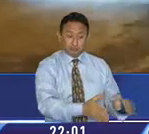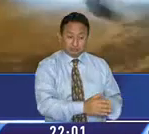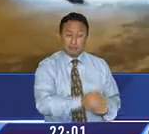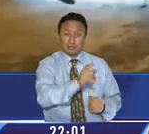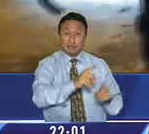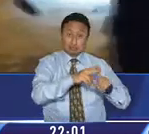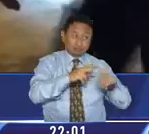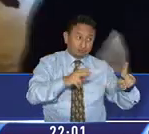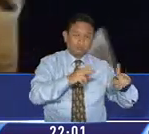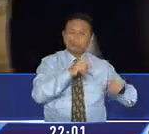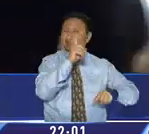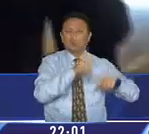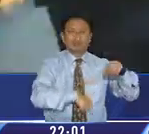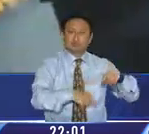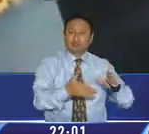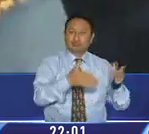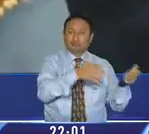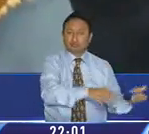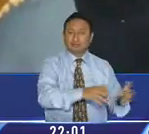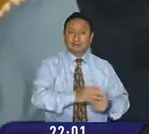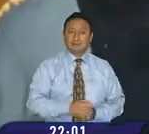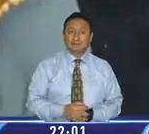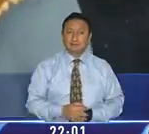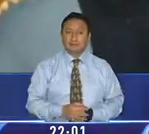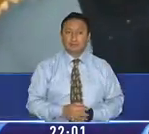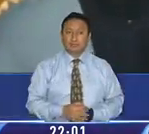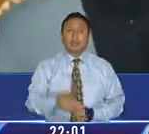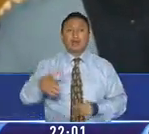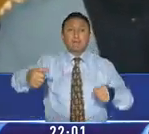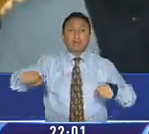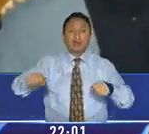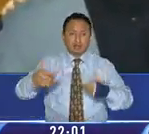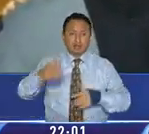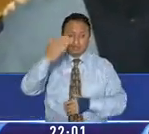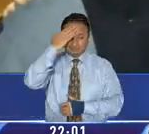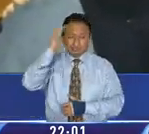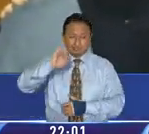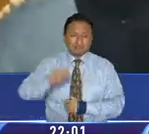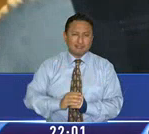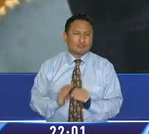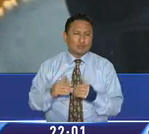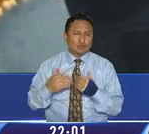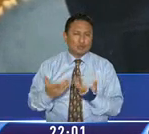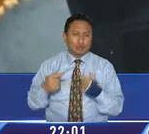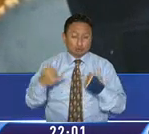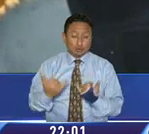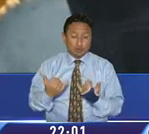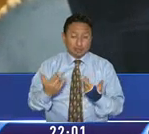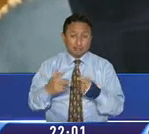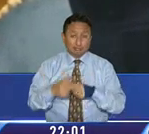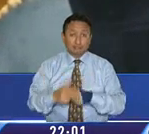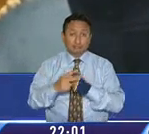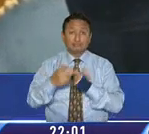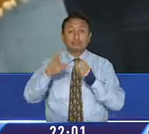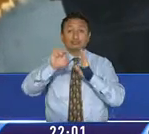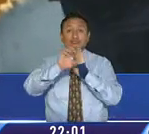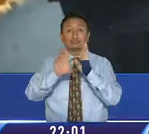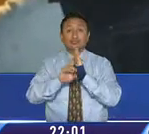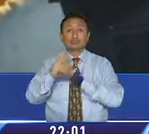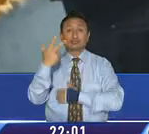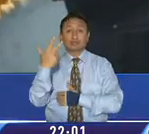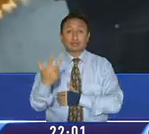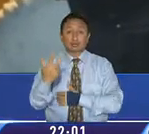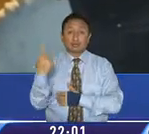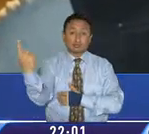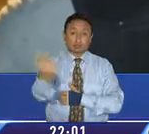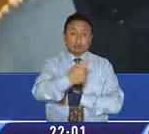alcanzó a escapar de las balas. Ya tenemos las características de la motocicleta. Ahorita estamos realizando nuestro código 3 para cercar la